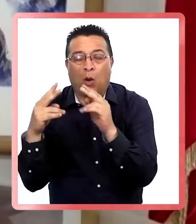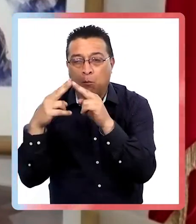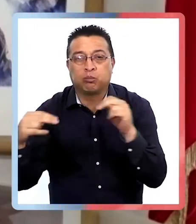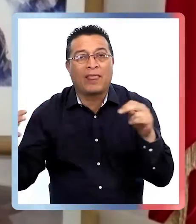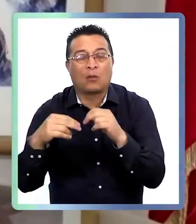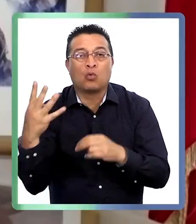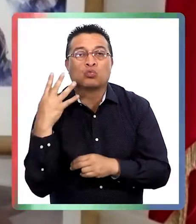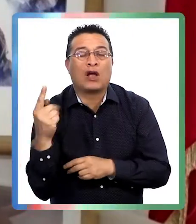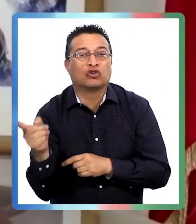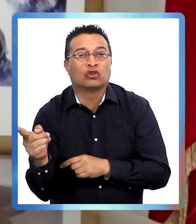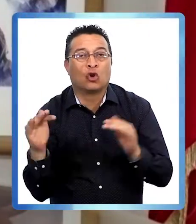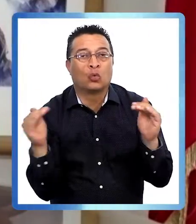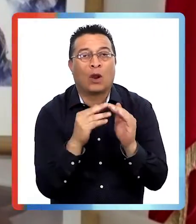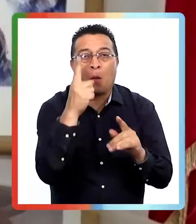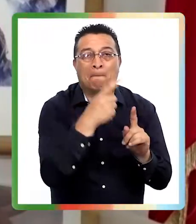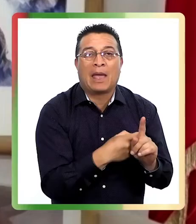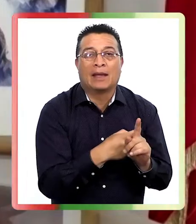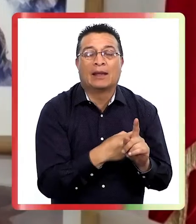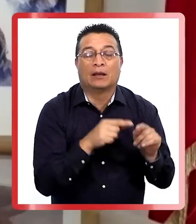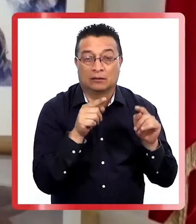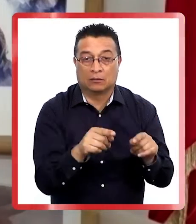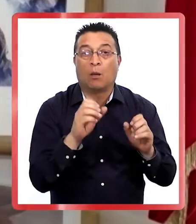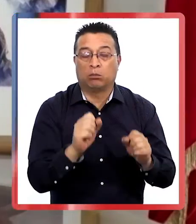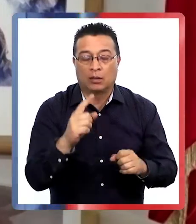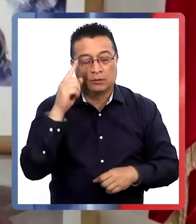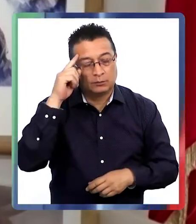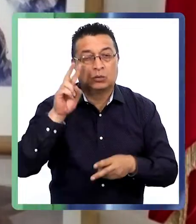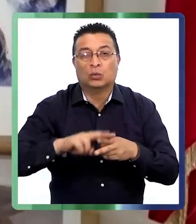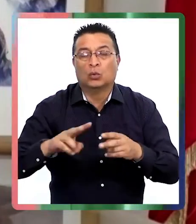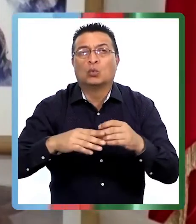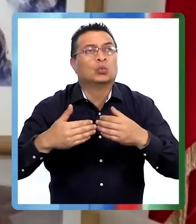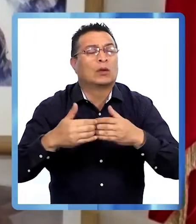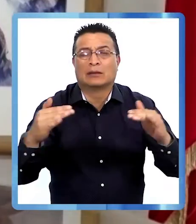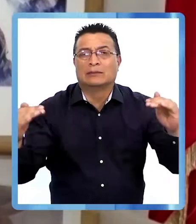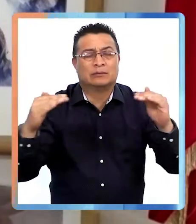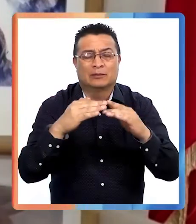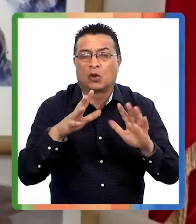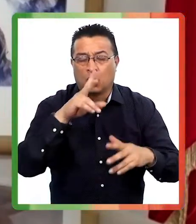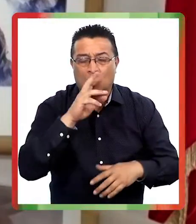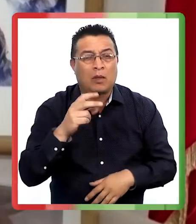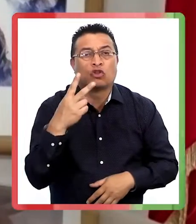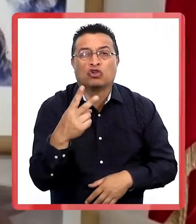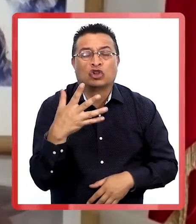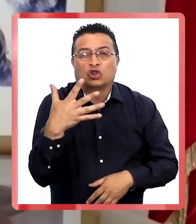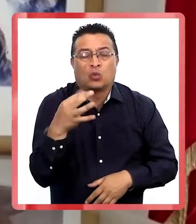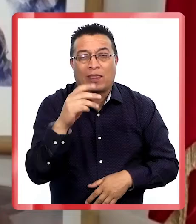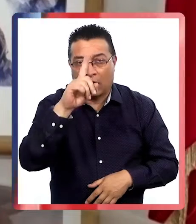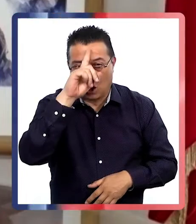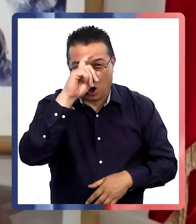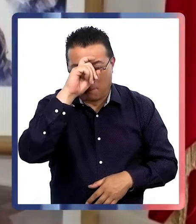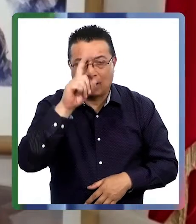canal de Chacao enteros. De manera tal de que usted puede tomar la obra que quiere. Es equivalente a más de